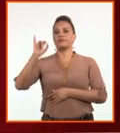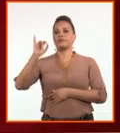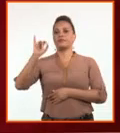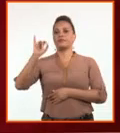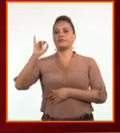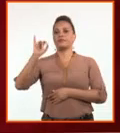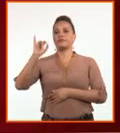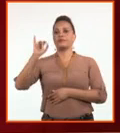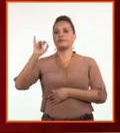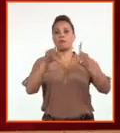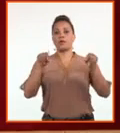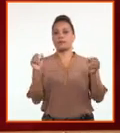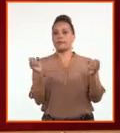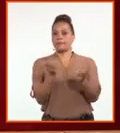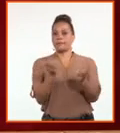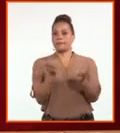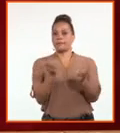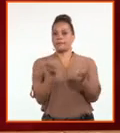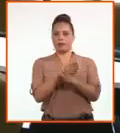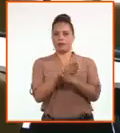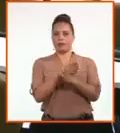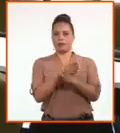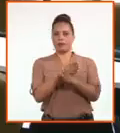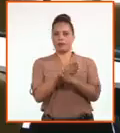y una boleta en blanco.